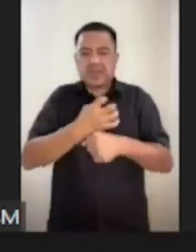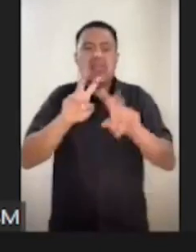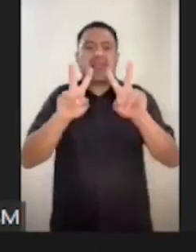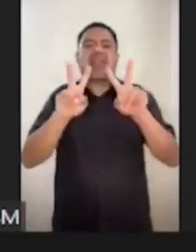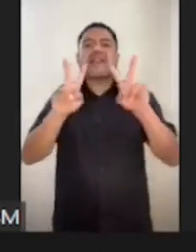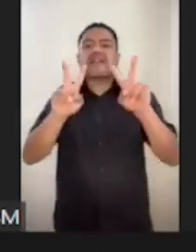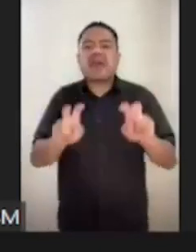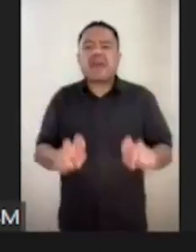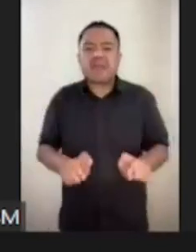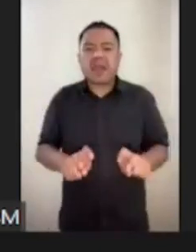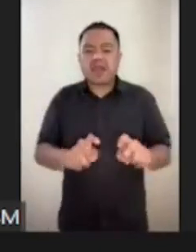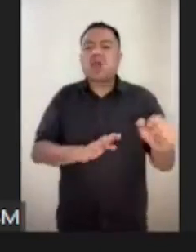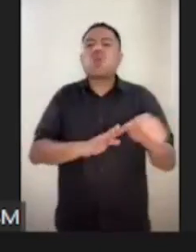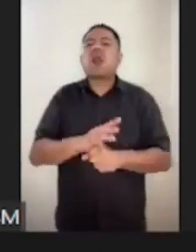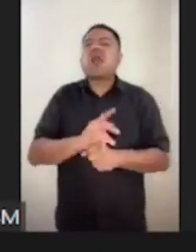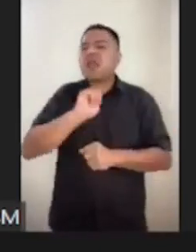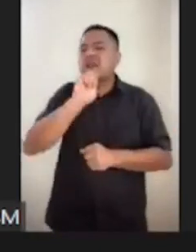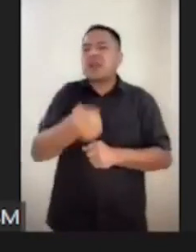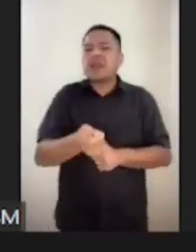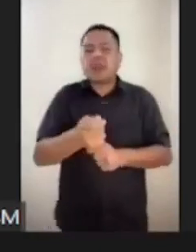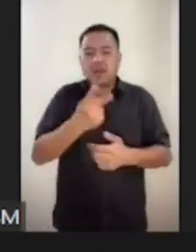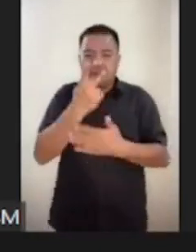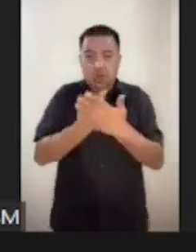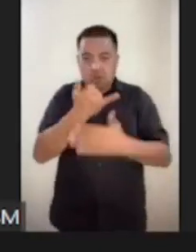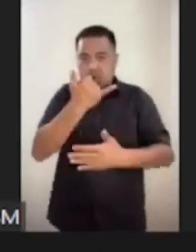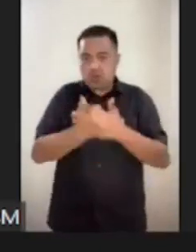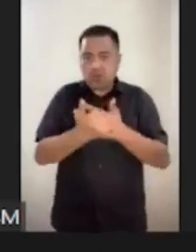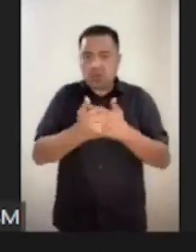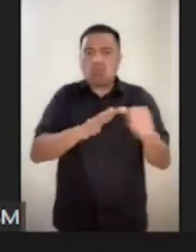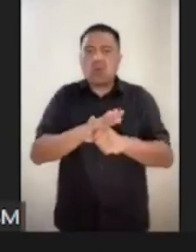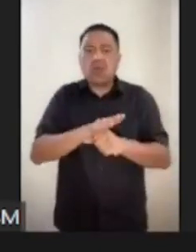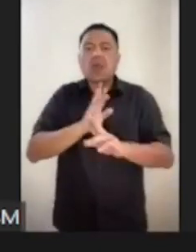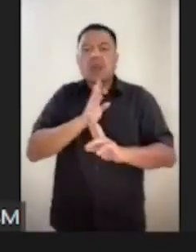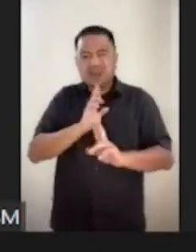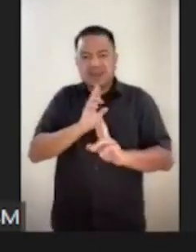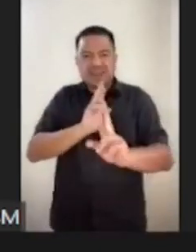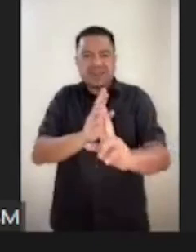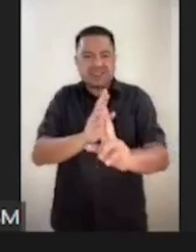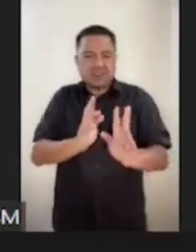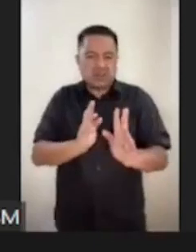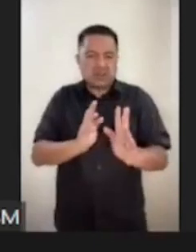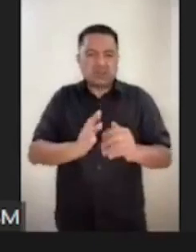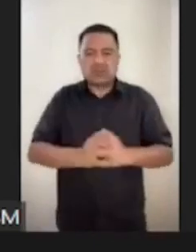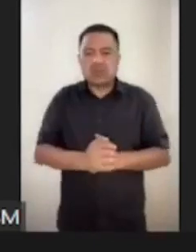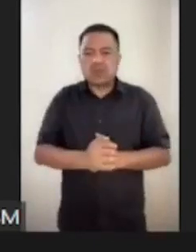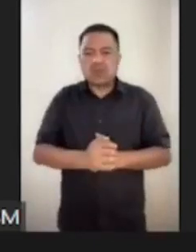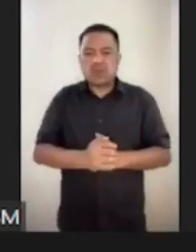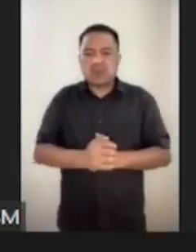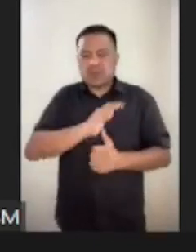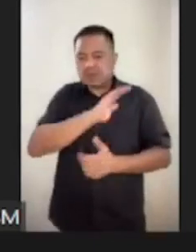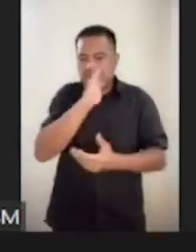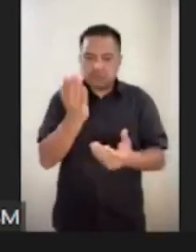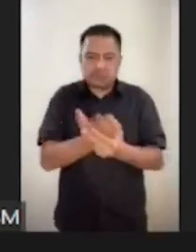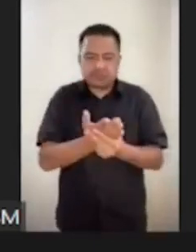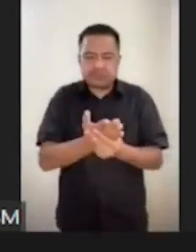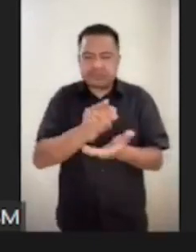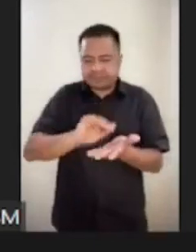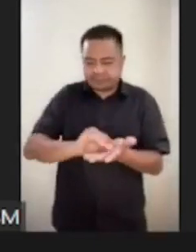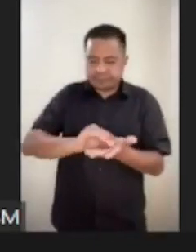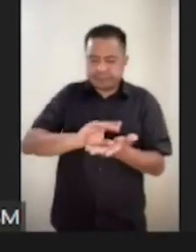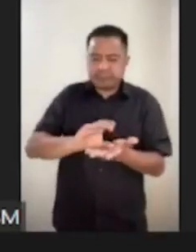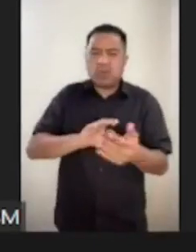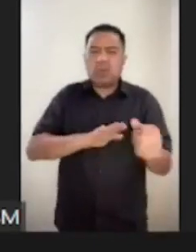analizar y resolver corresponde a un proyecto de resolución del expediente identificado con la